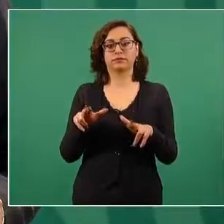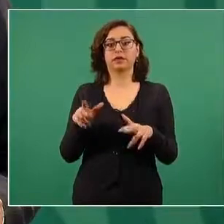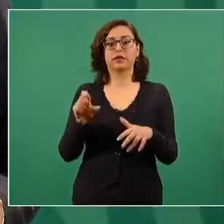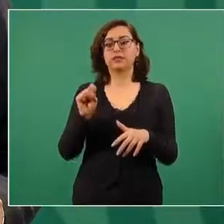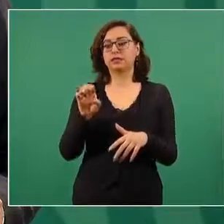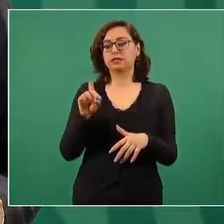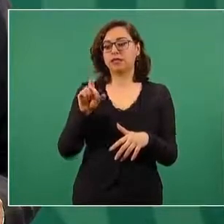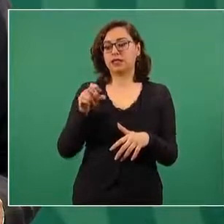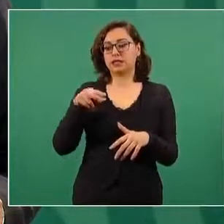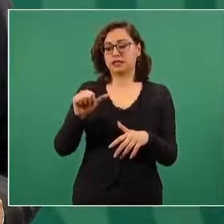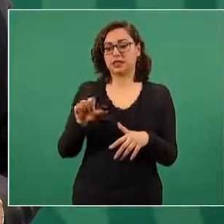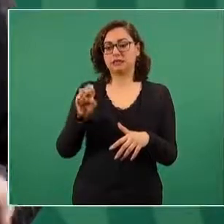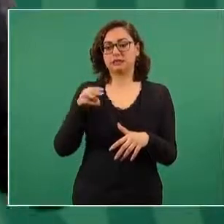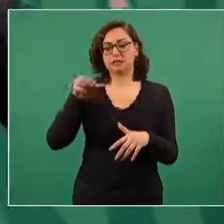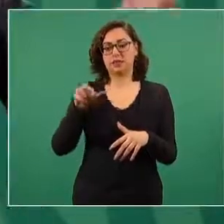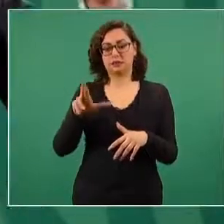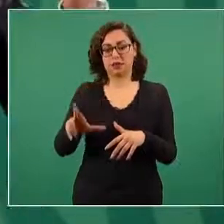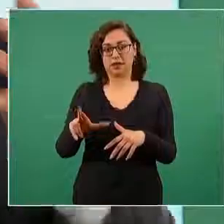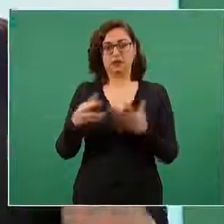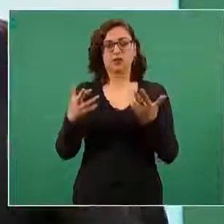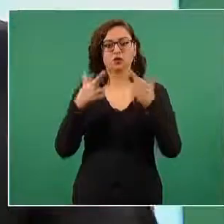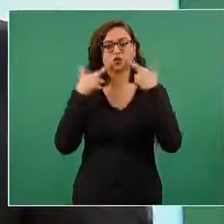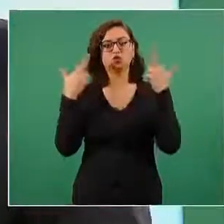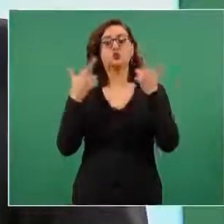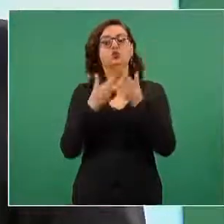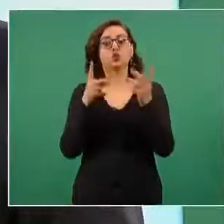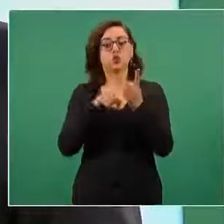Armadas. ¿Saben dónde fue la reunión?